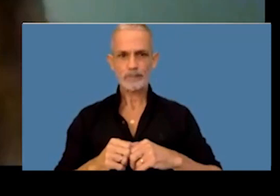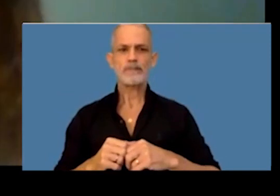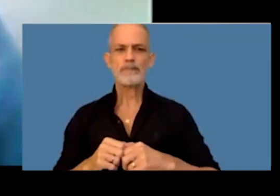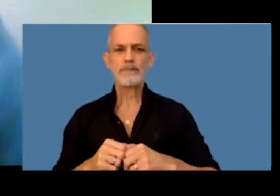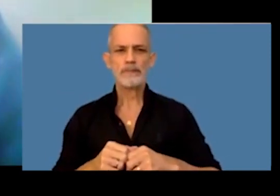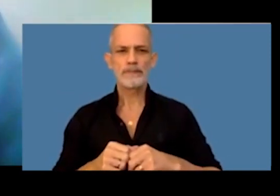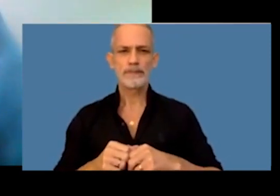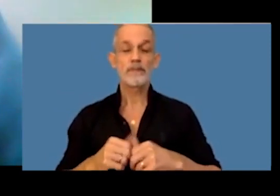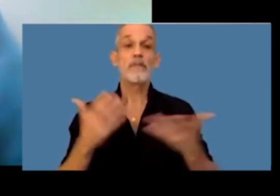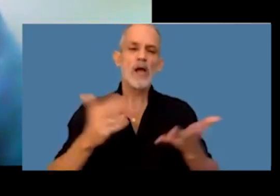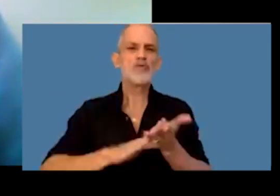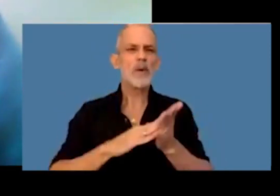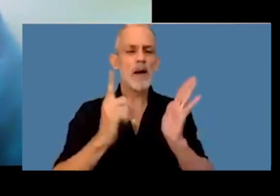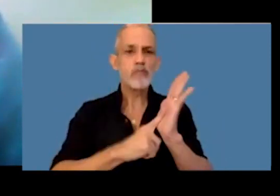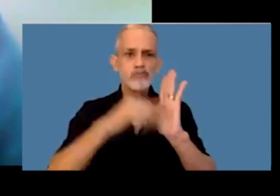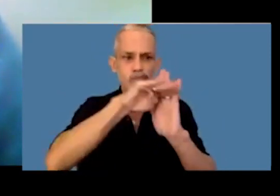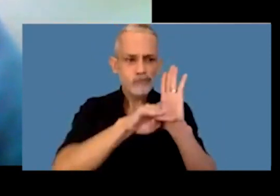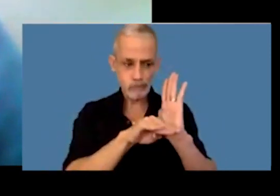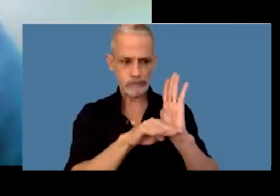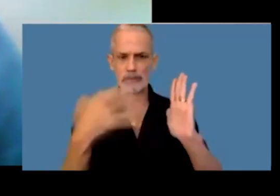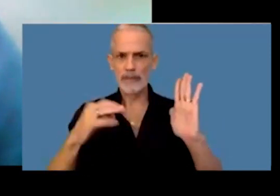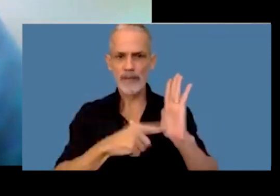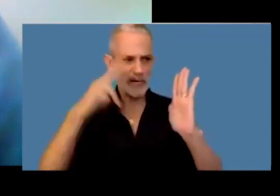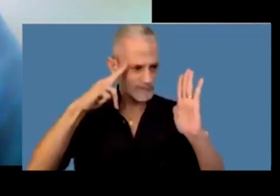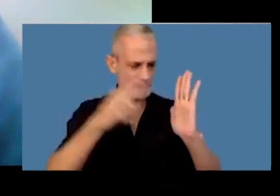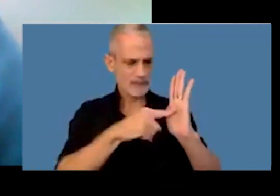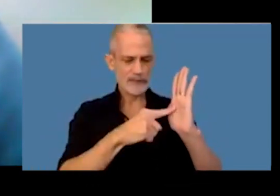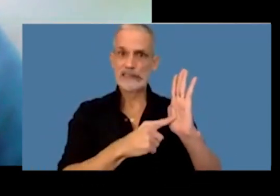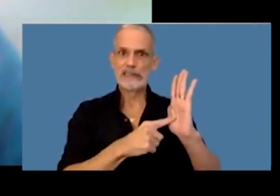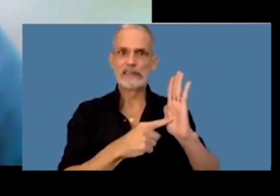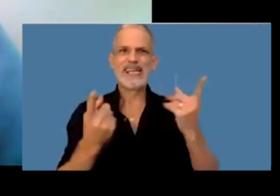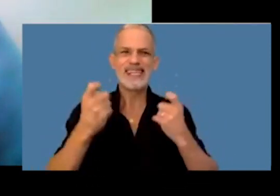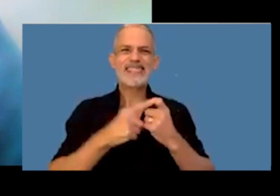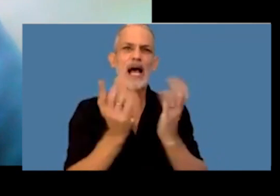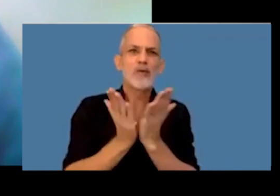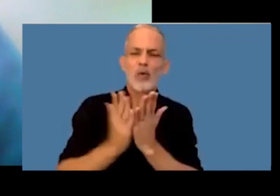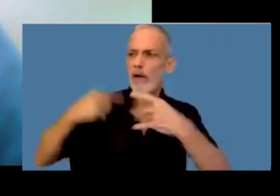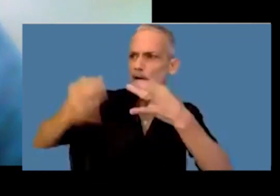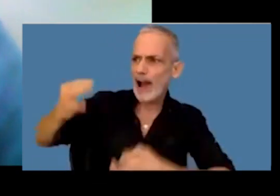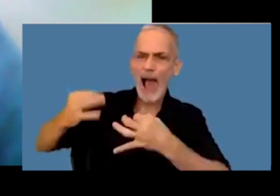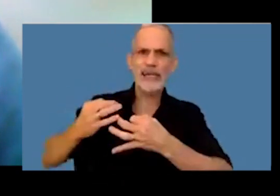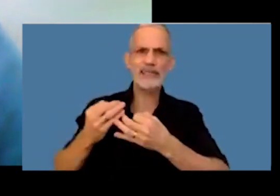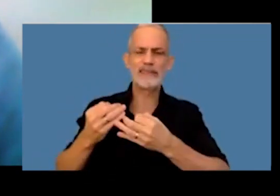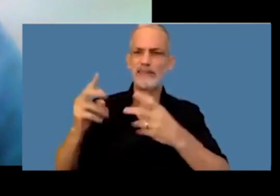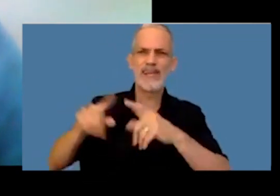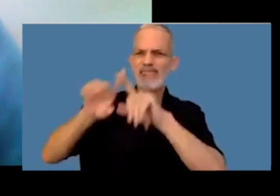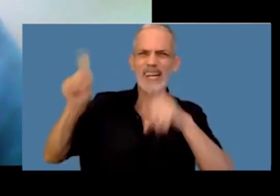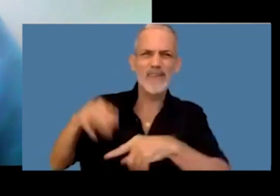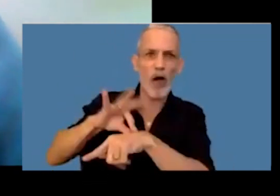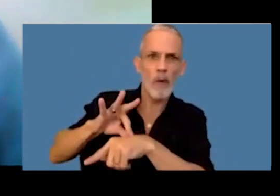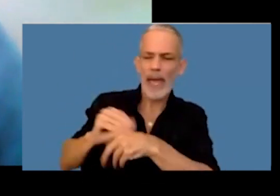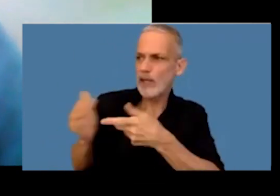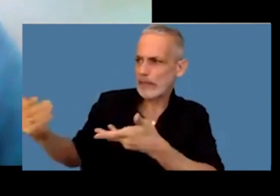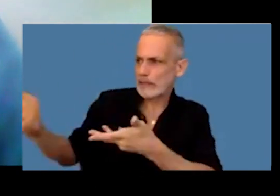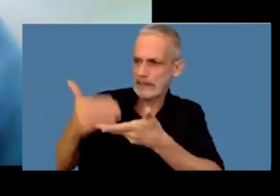En cuanto a los requisitos, muchas veces, cuando se necesitan ciertos estudios complementarios, certificados médicos, con la situación de